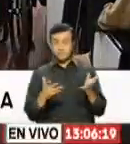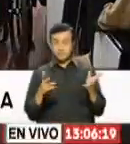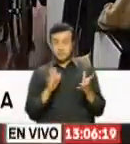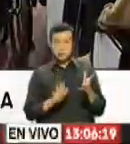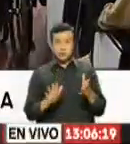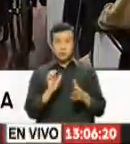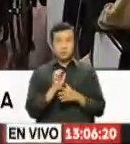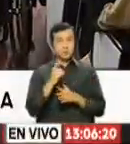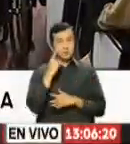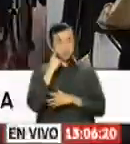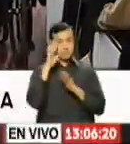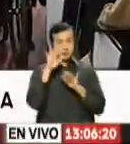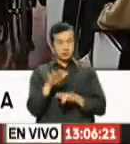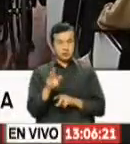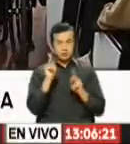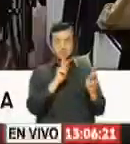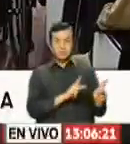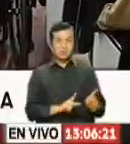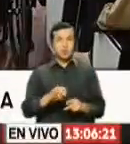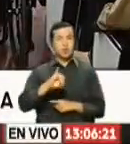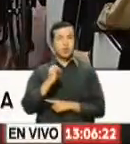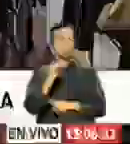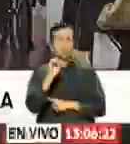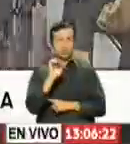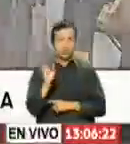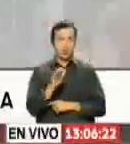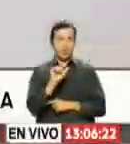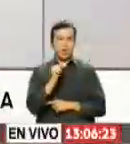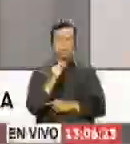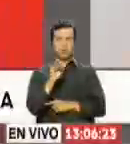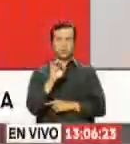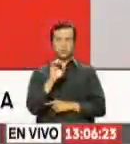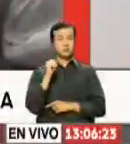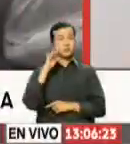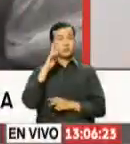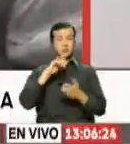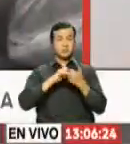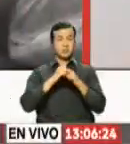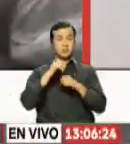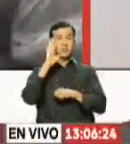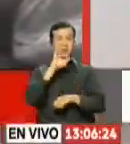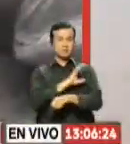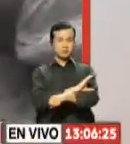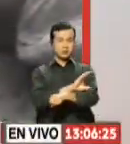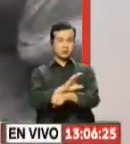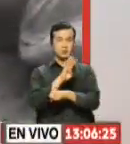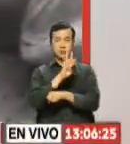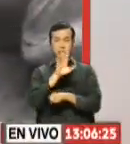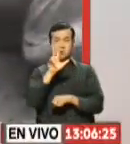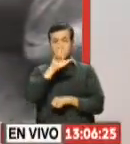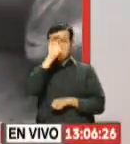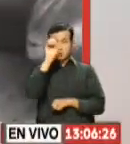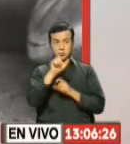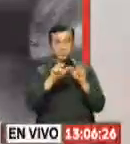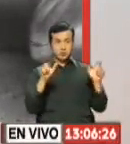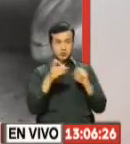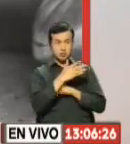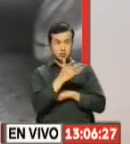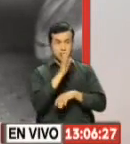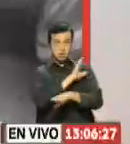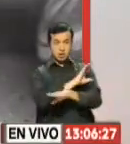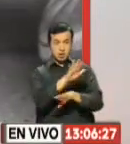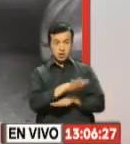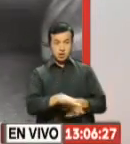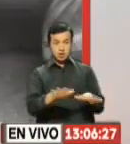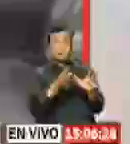el Ecuador, según el secretario de Planificación José Augusto Briones, afecta especialmente a las zonas rurales. El 43% de las personas que viven en